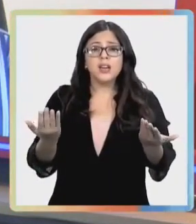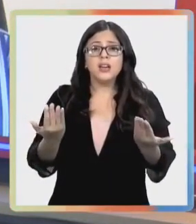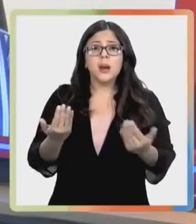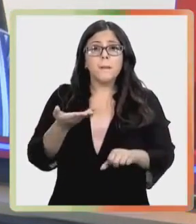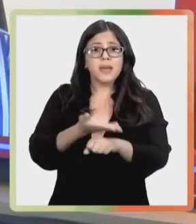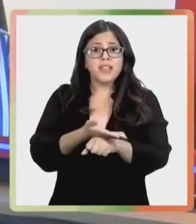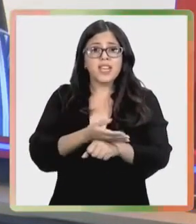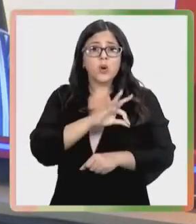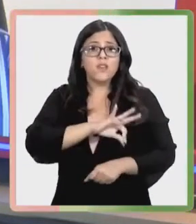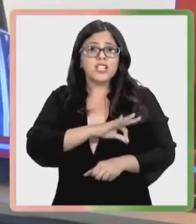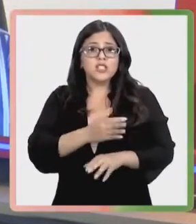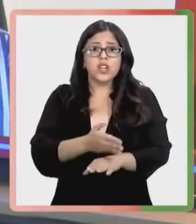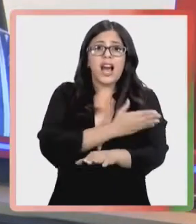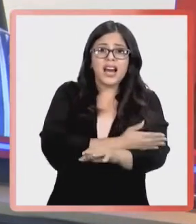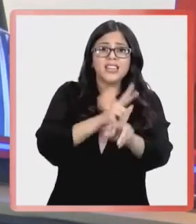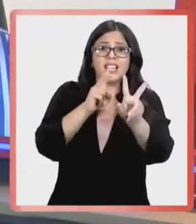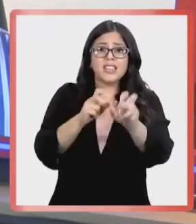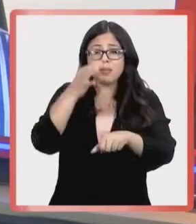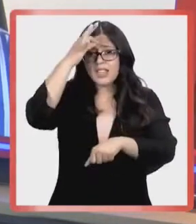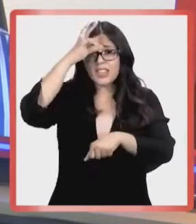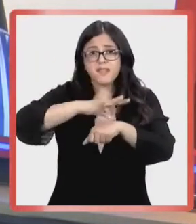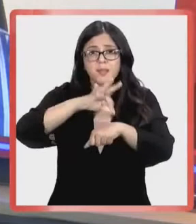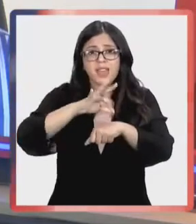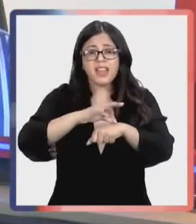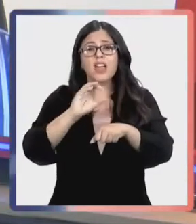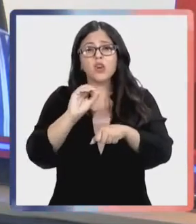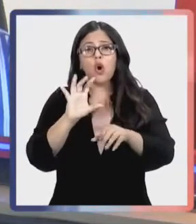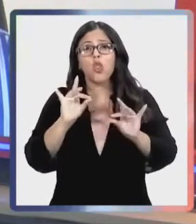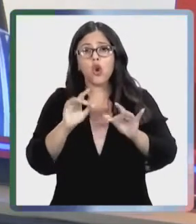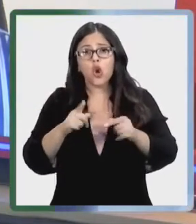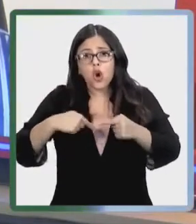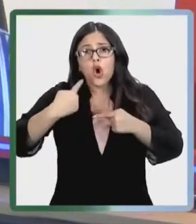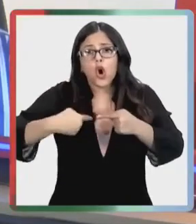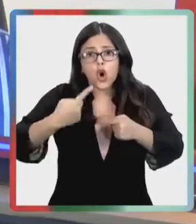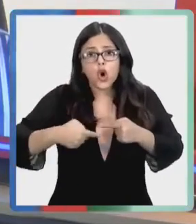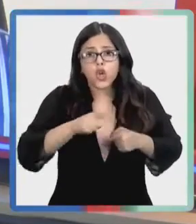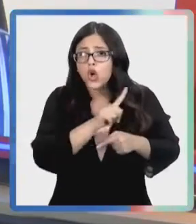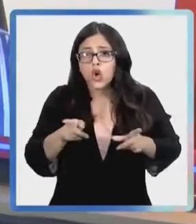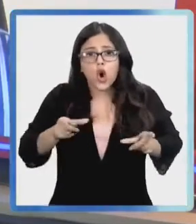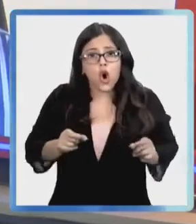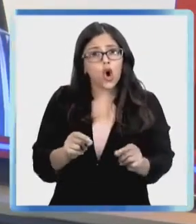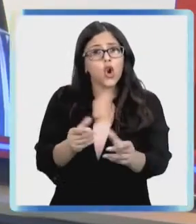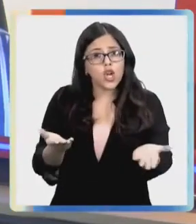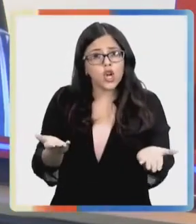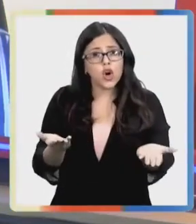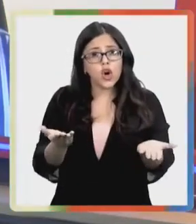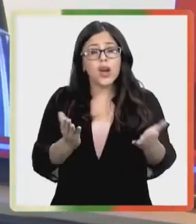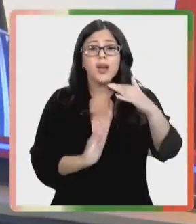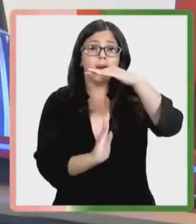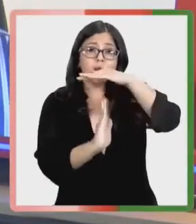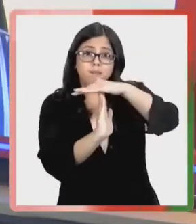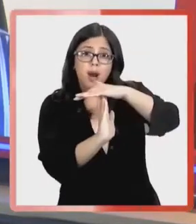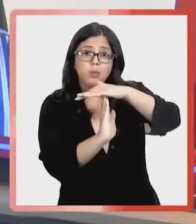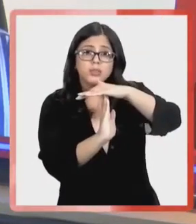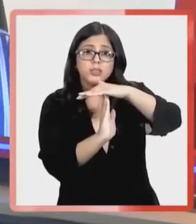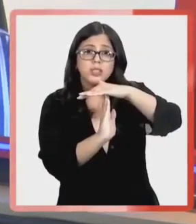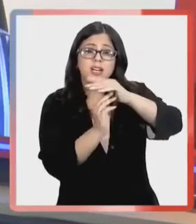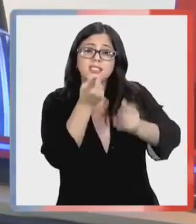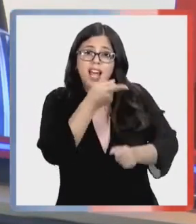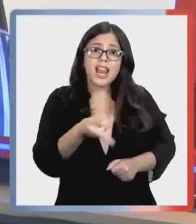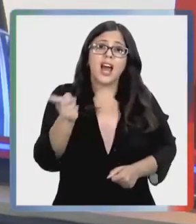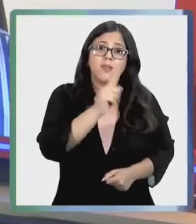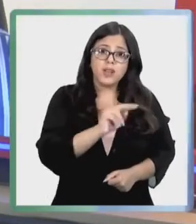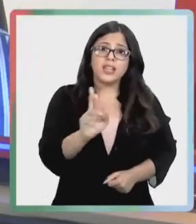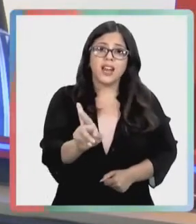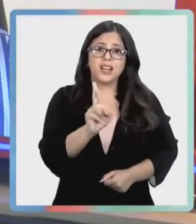jubilación anticipada a propósito de un cuadro de fibromialgia o un dolor crónico no oncológico? Vamos a hacer la pausa y a la